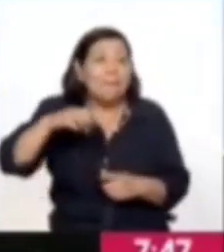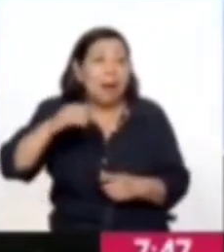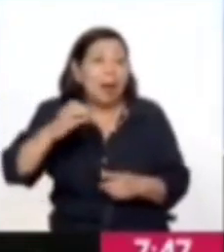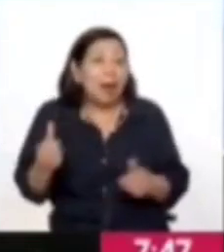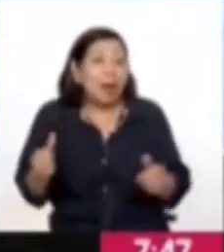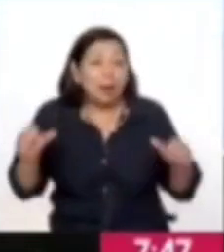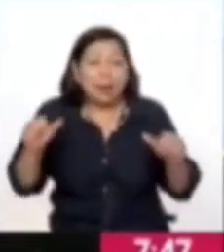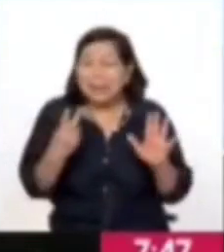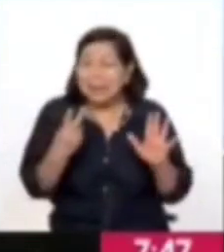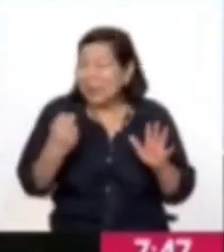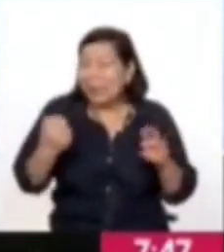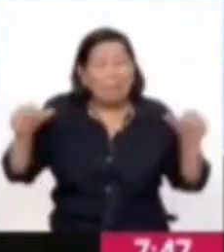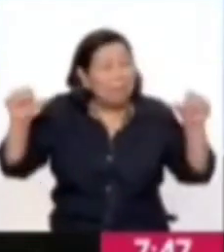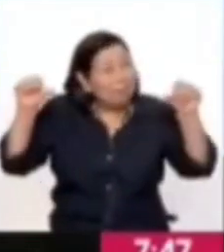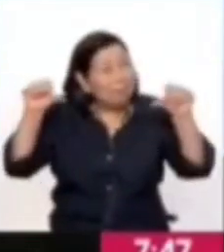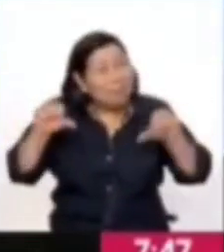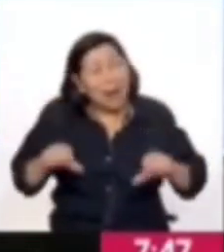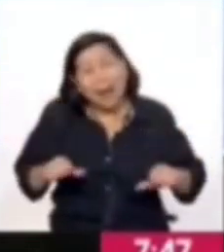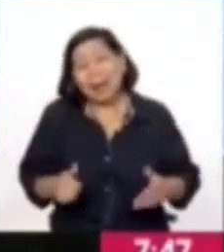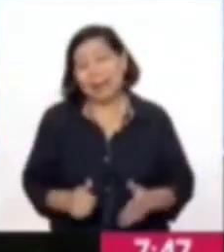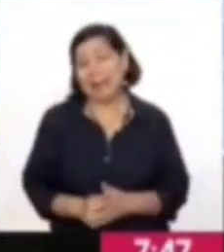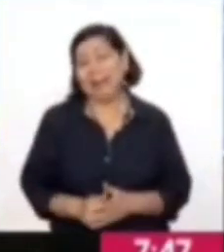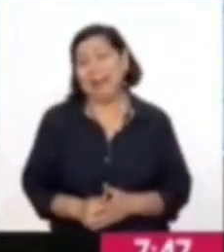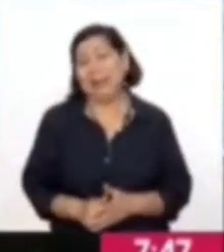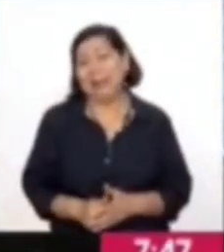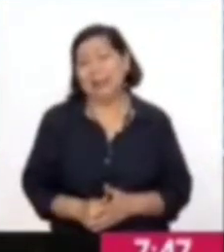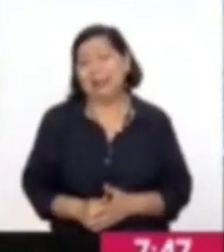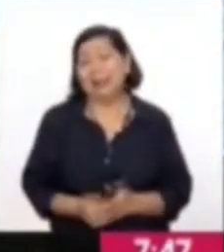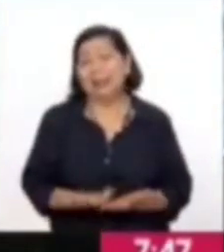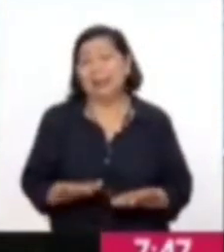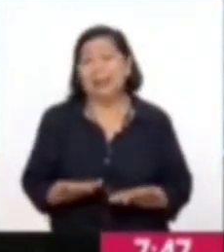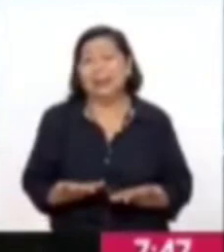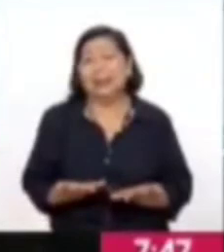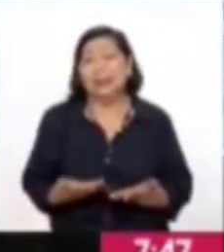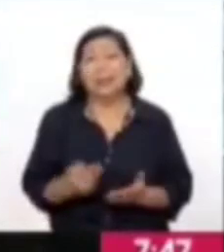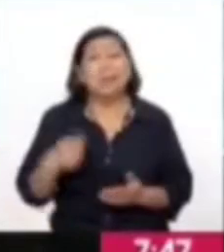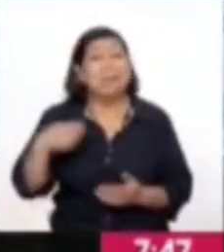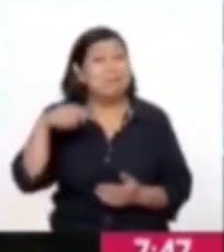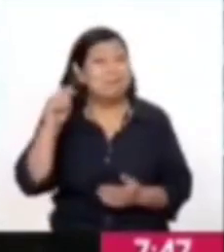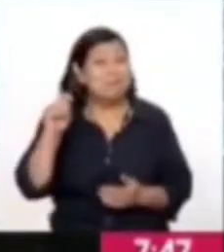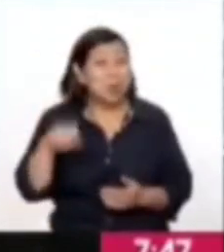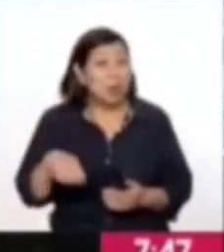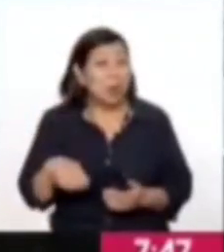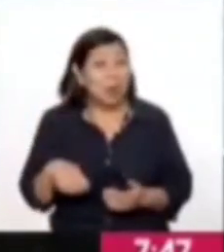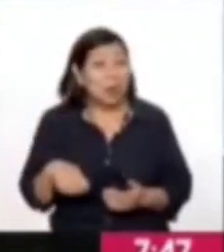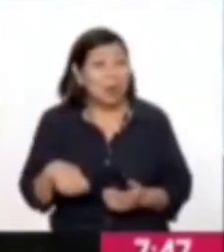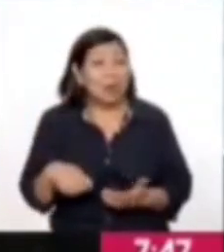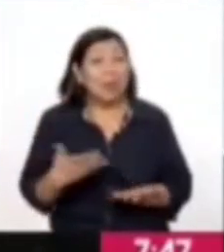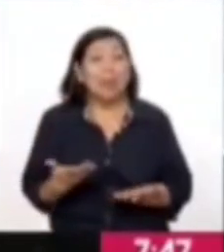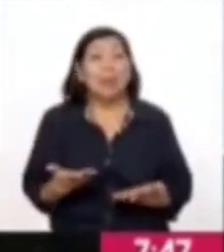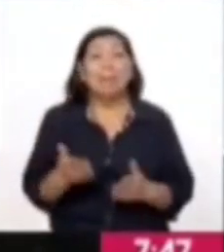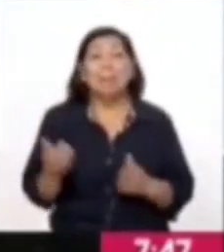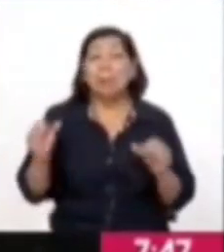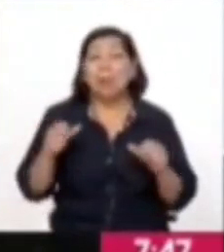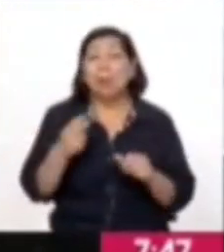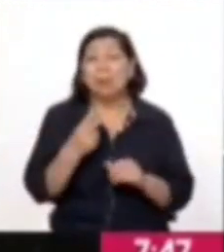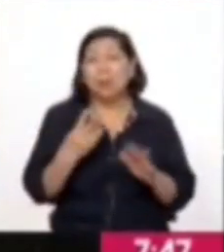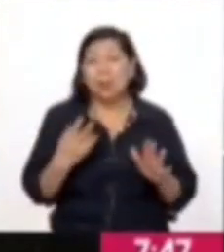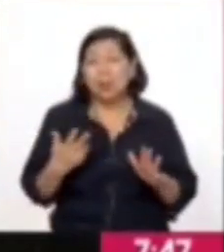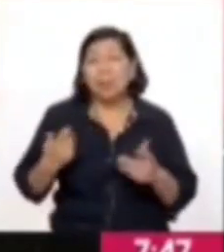ha caído en un 70% de sus reservas. El porcentaje de ocupabilidad ha caído